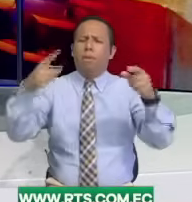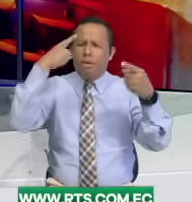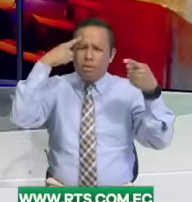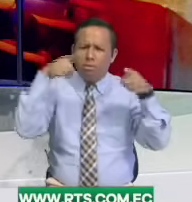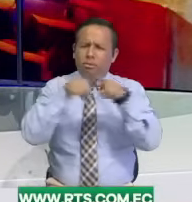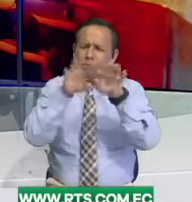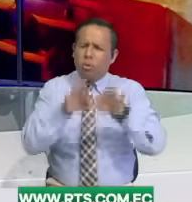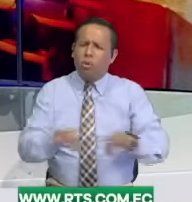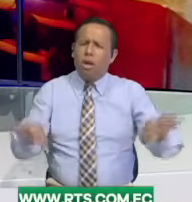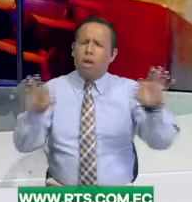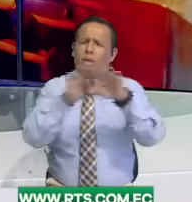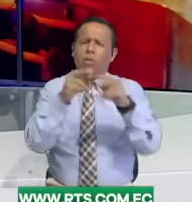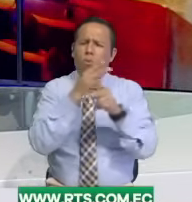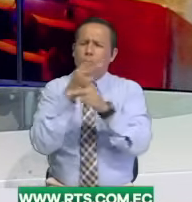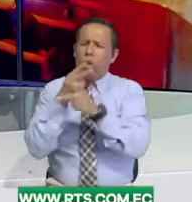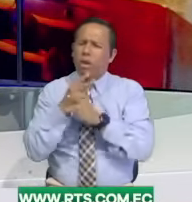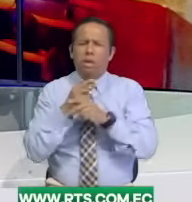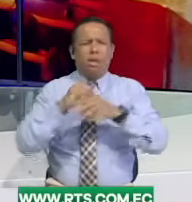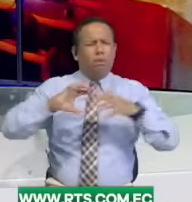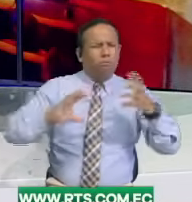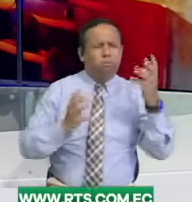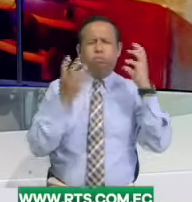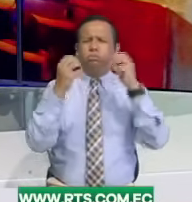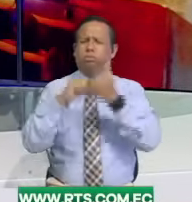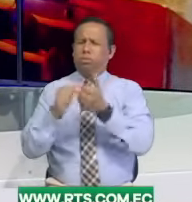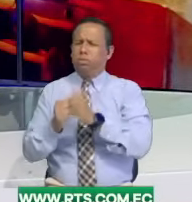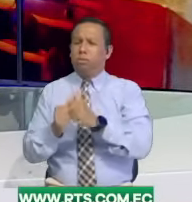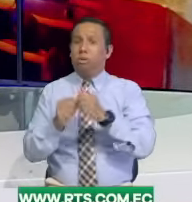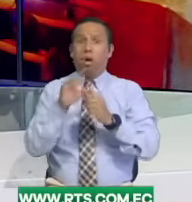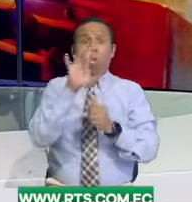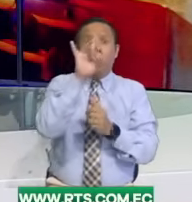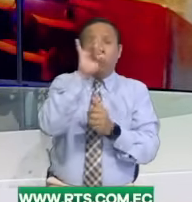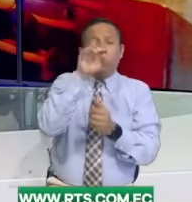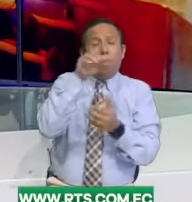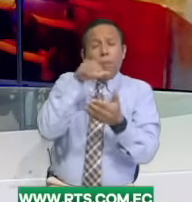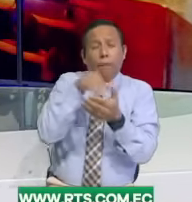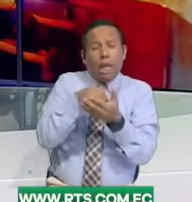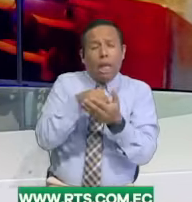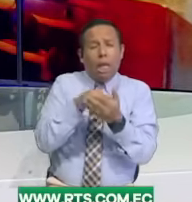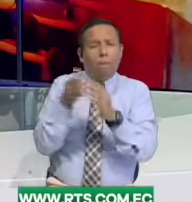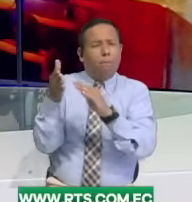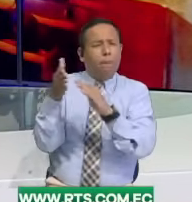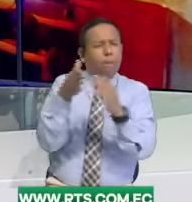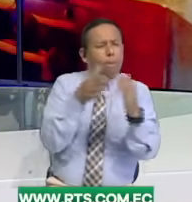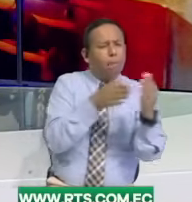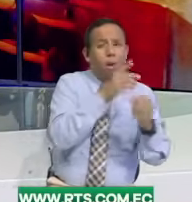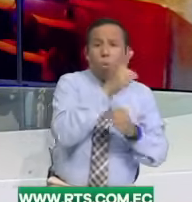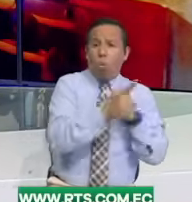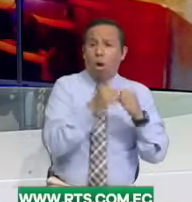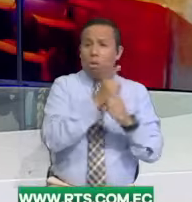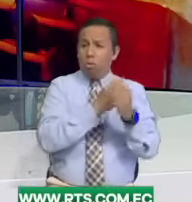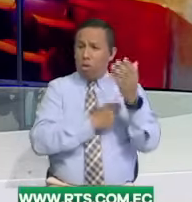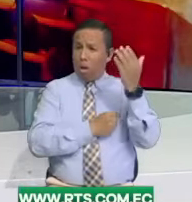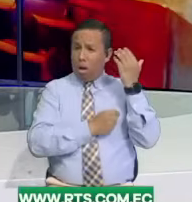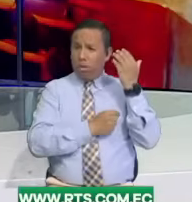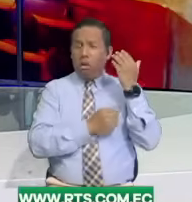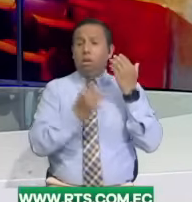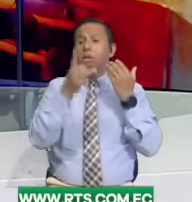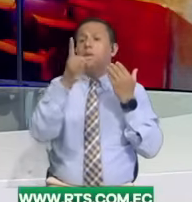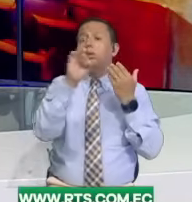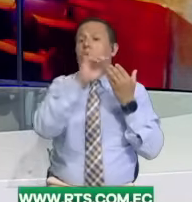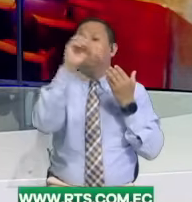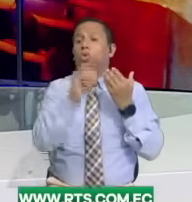índices de violencia criminal. De las 8.000 muertes cometidas el año pasado, el 28% se concentró